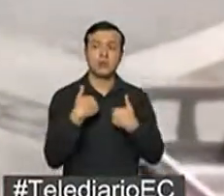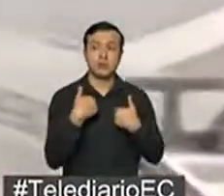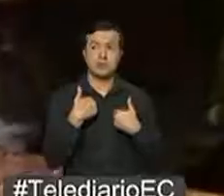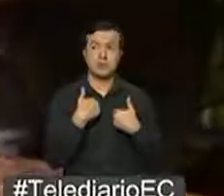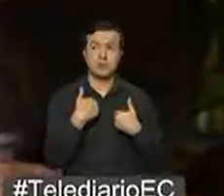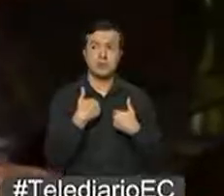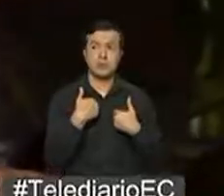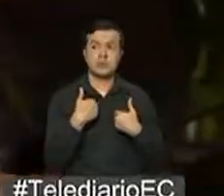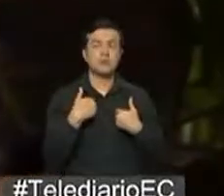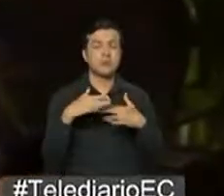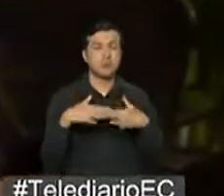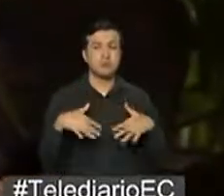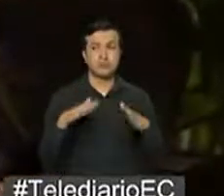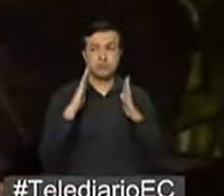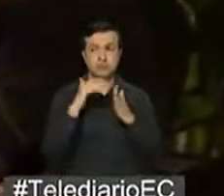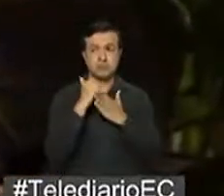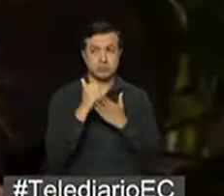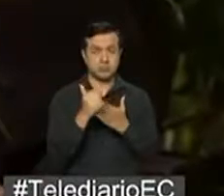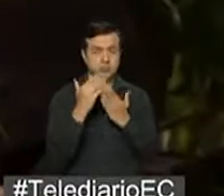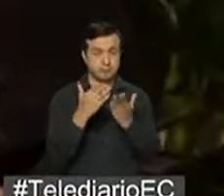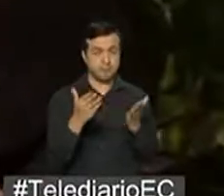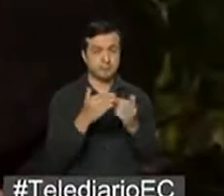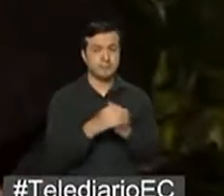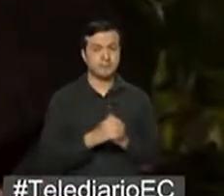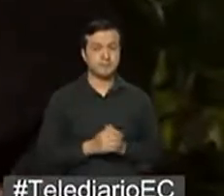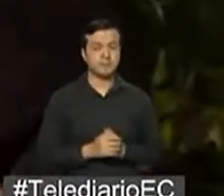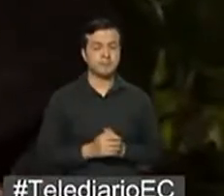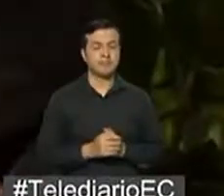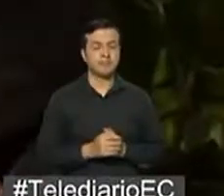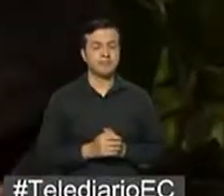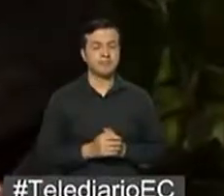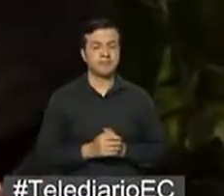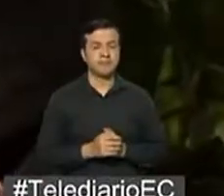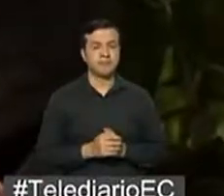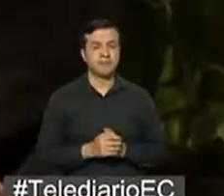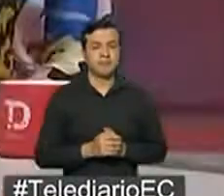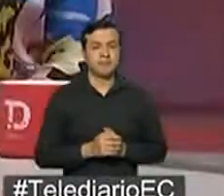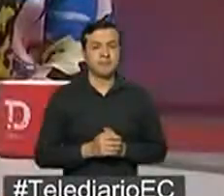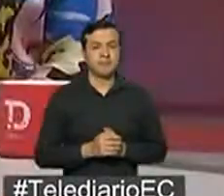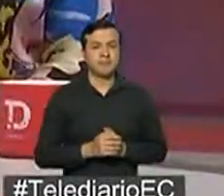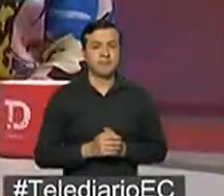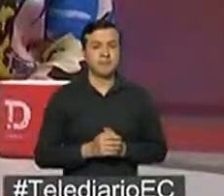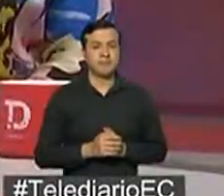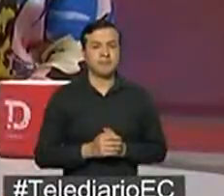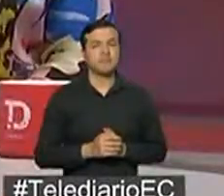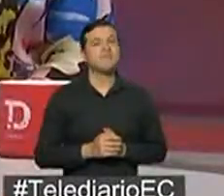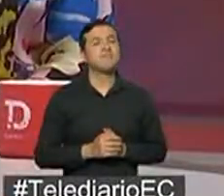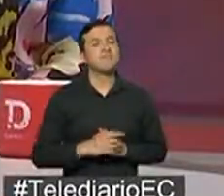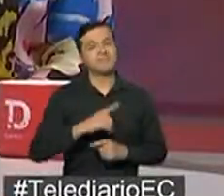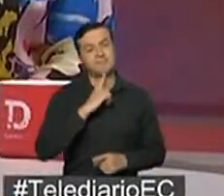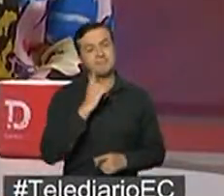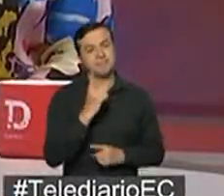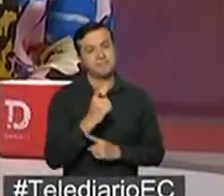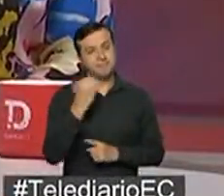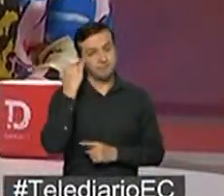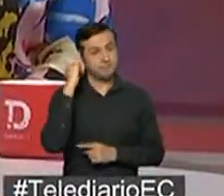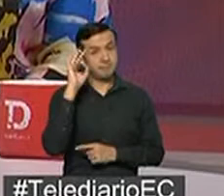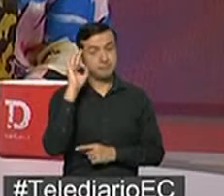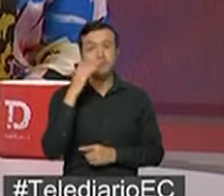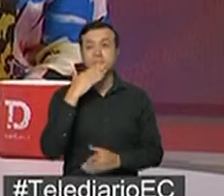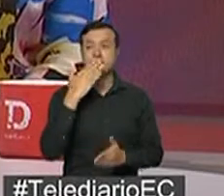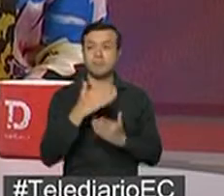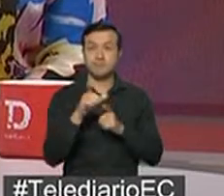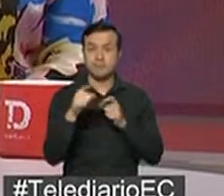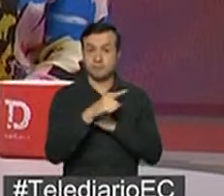afectados por los incendios carla arcentales medios públicos sin duda una gran iniciativa gracias